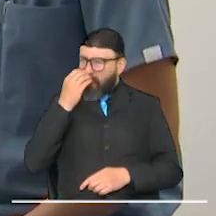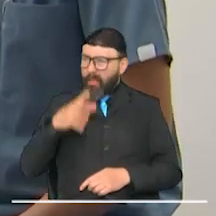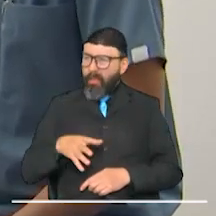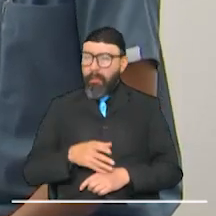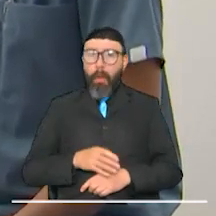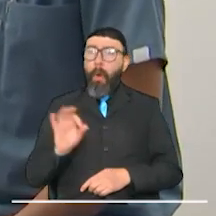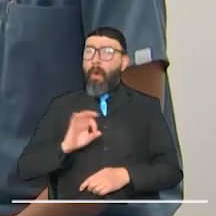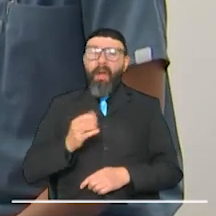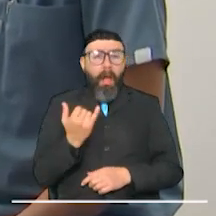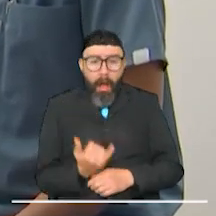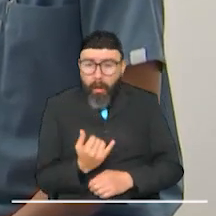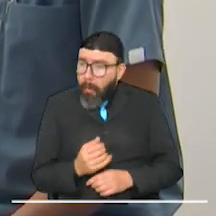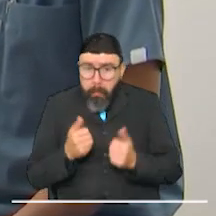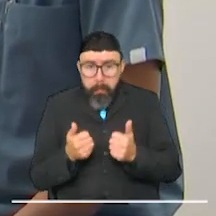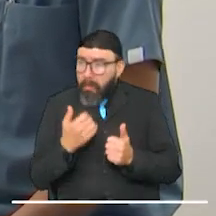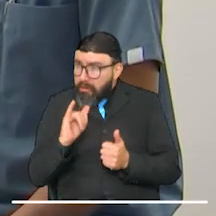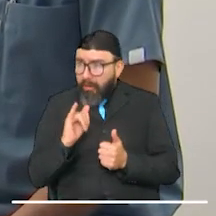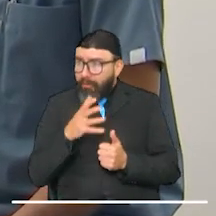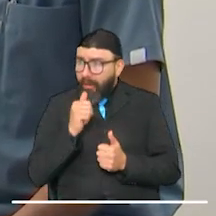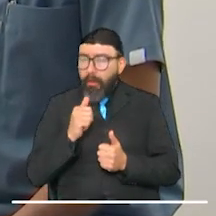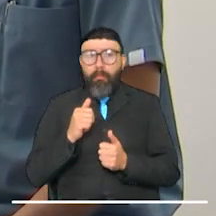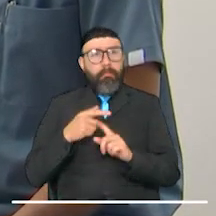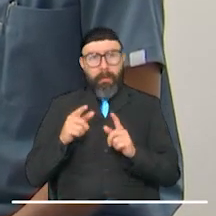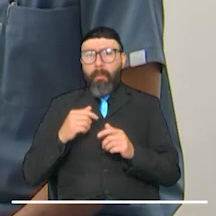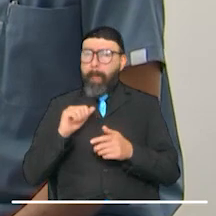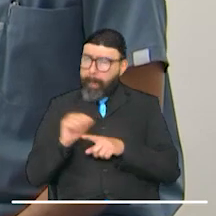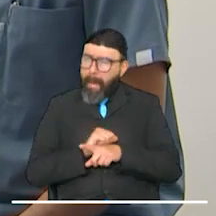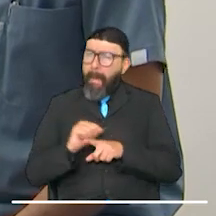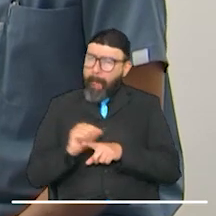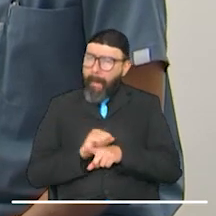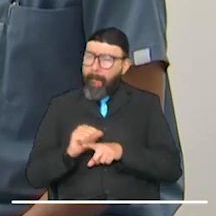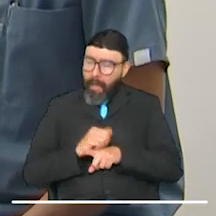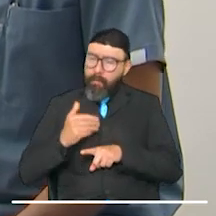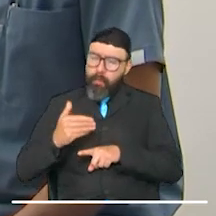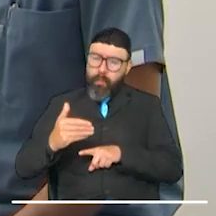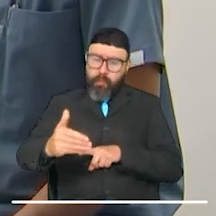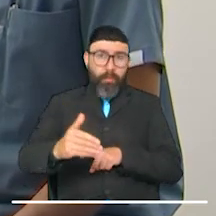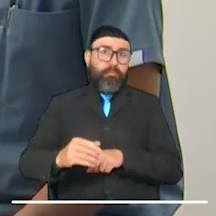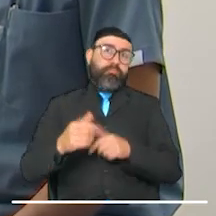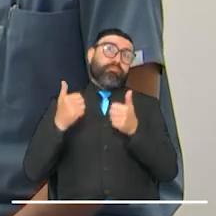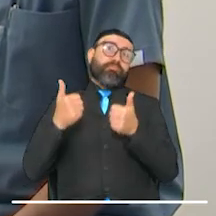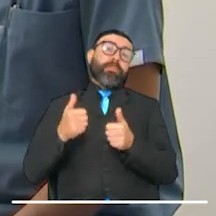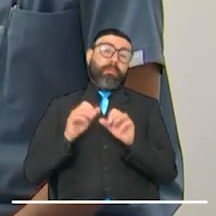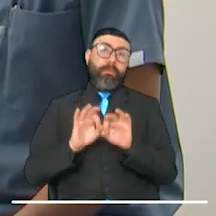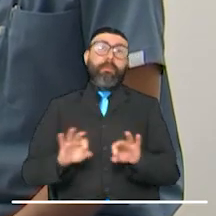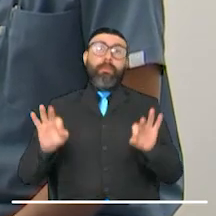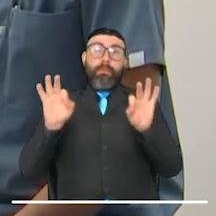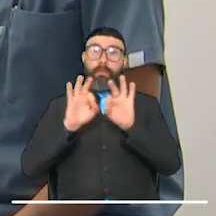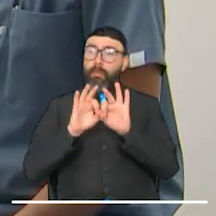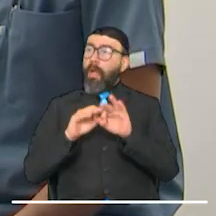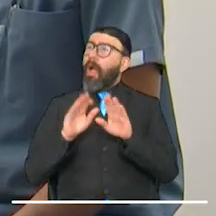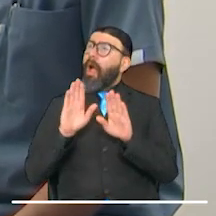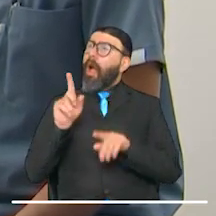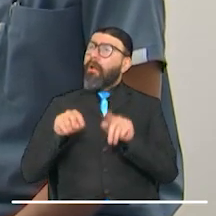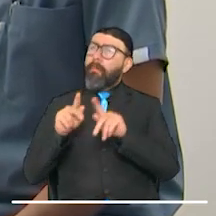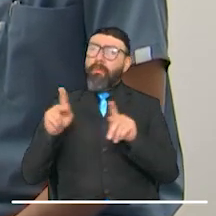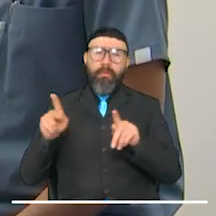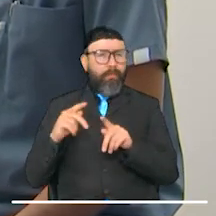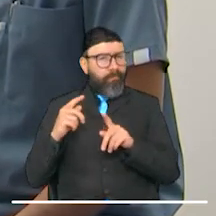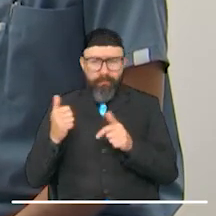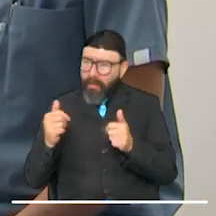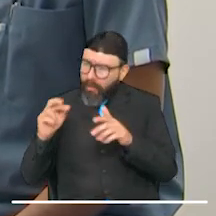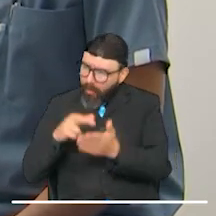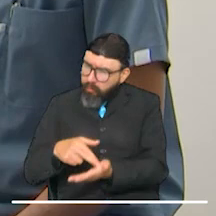a mediano y a largo plazo los resultados Son son fenomenales de puedo asegurar e inclusive en ocasiones paciente con una buena